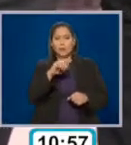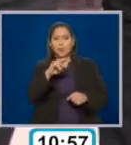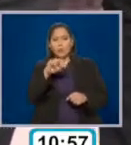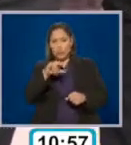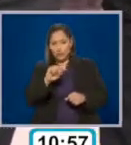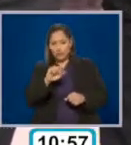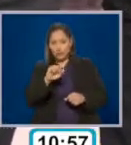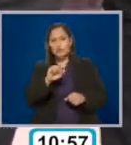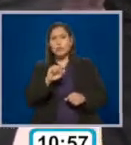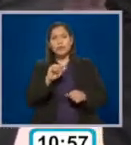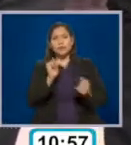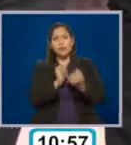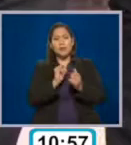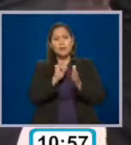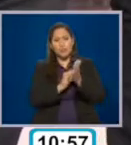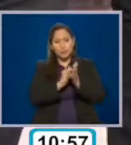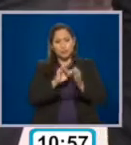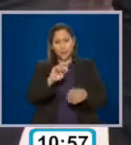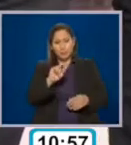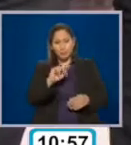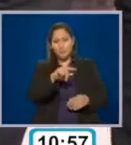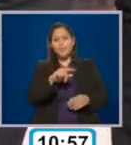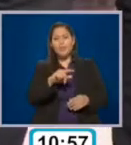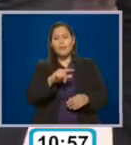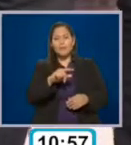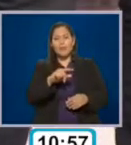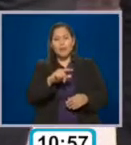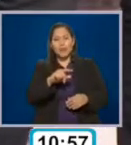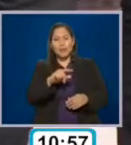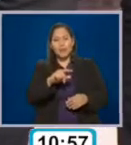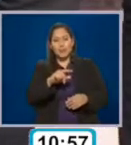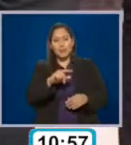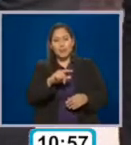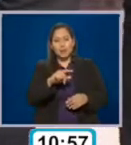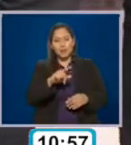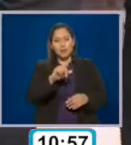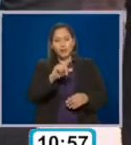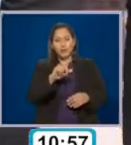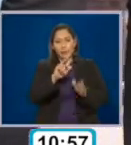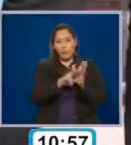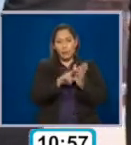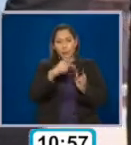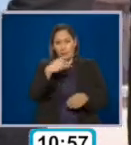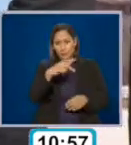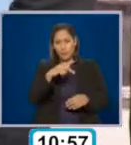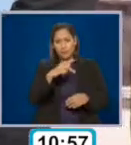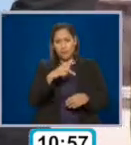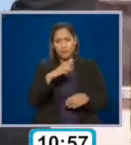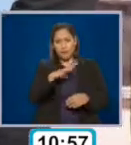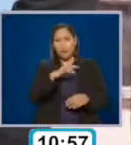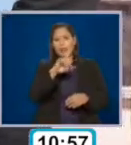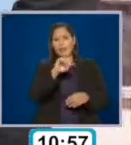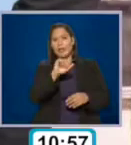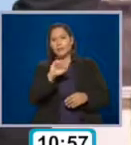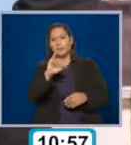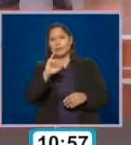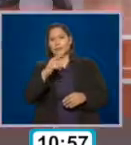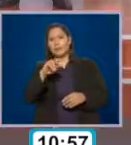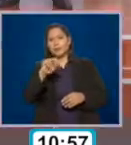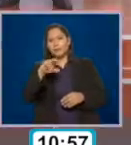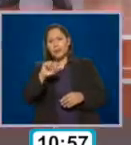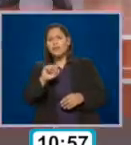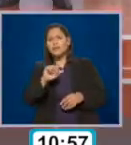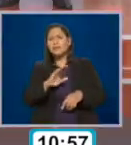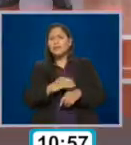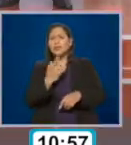y tenemos por ahí un canal de YouTube con nuestros videos, y nos encuentran como Las Iguanas. ¿Por qué